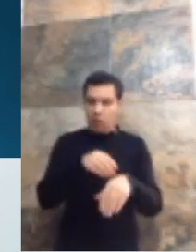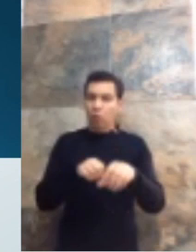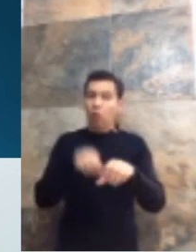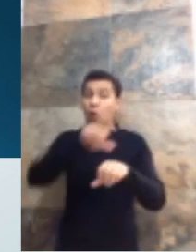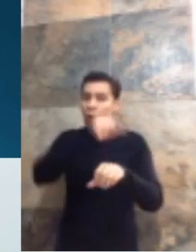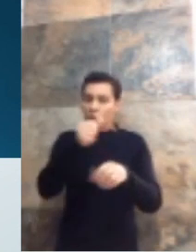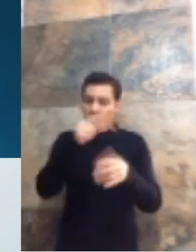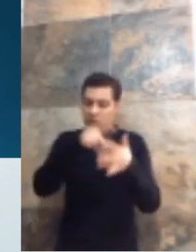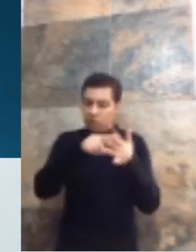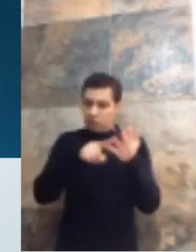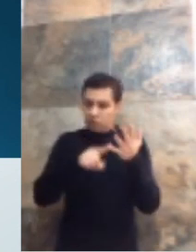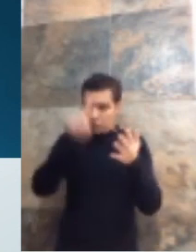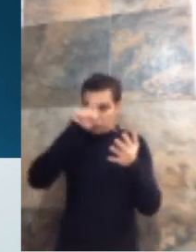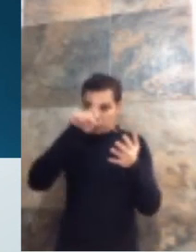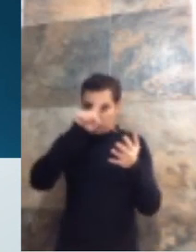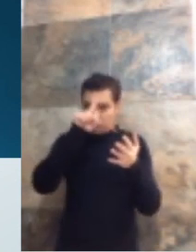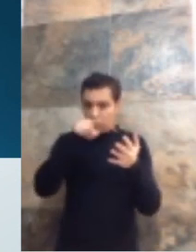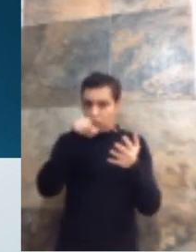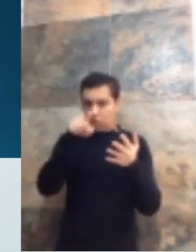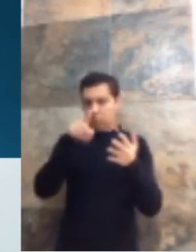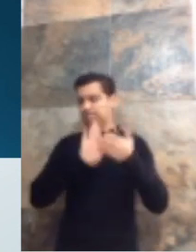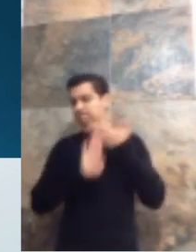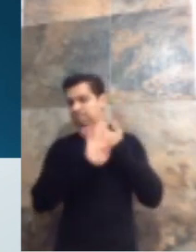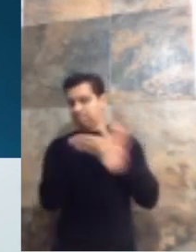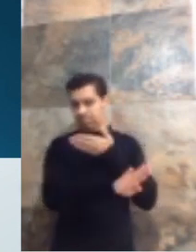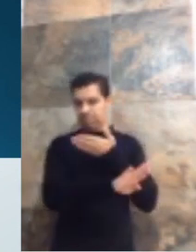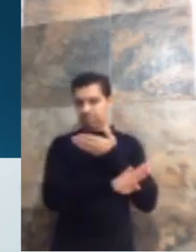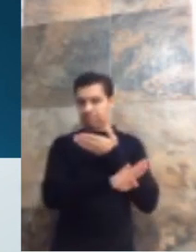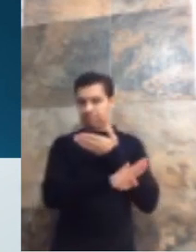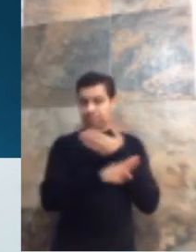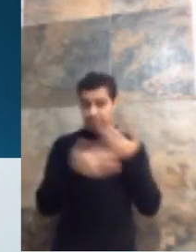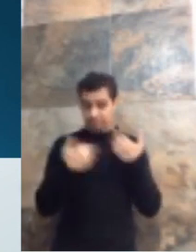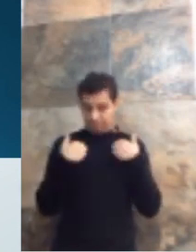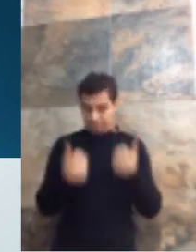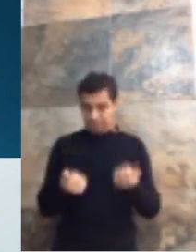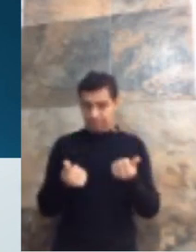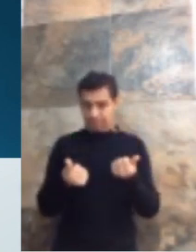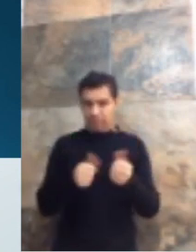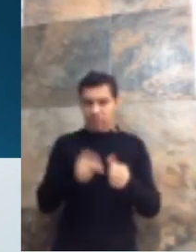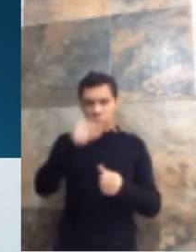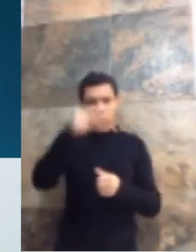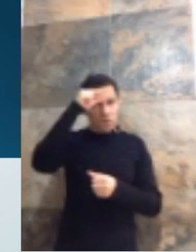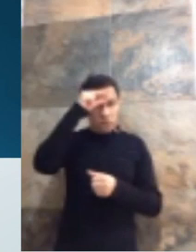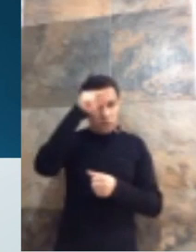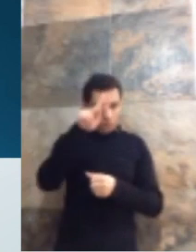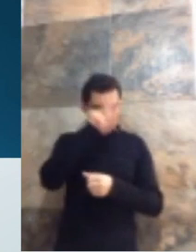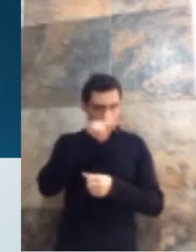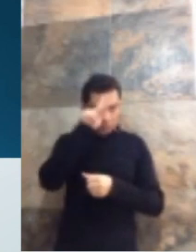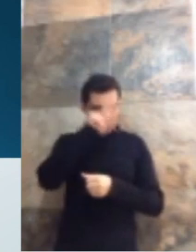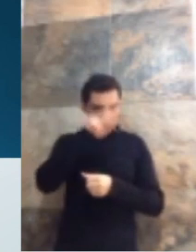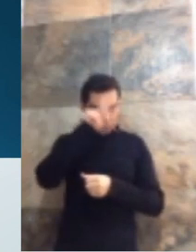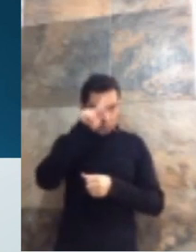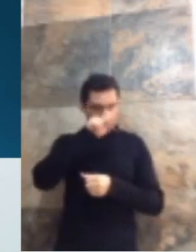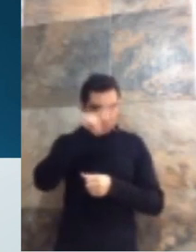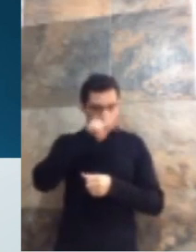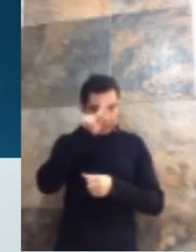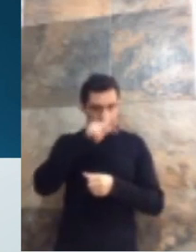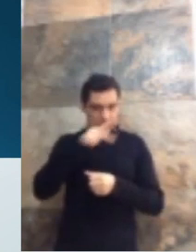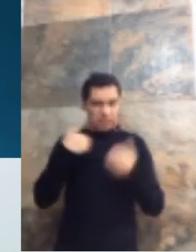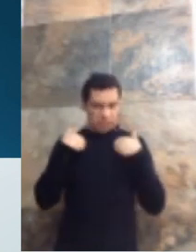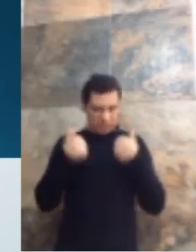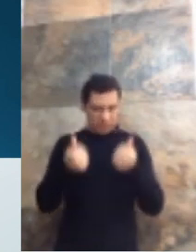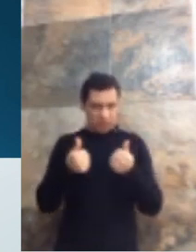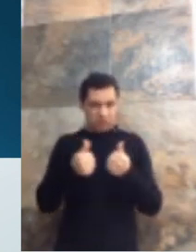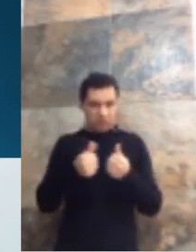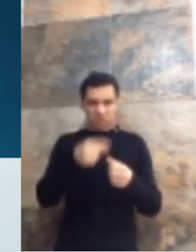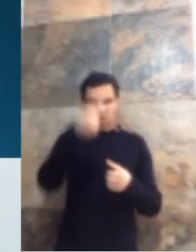de un entrenamiento muy específico sobre el consejo, sobre este counseling que se da a distancia. Por